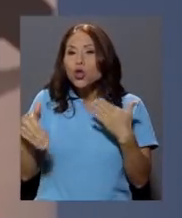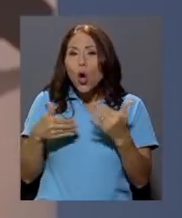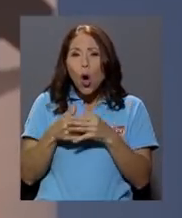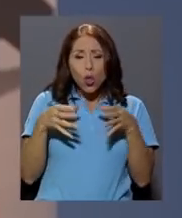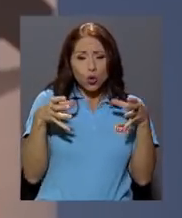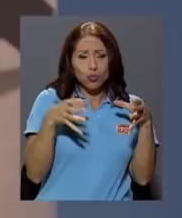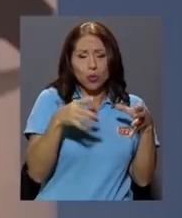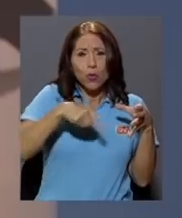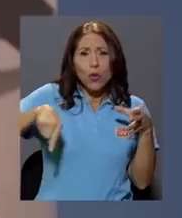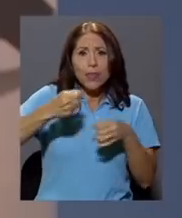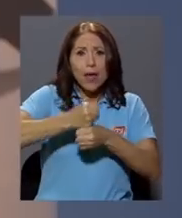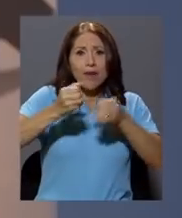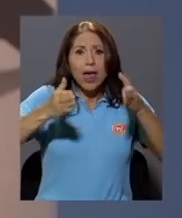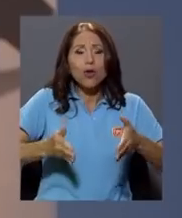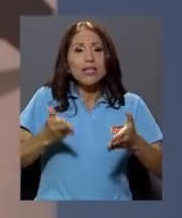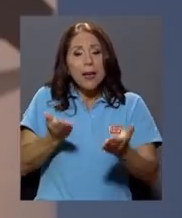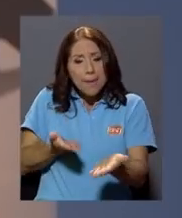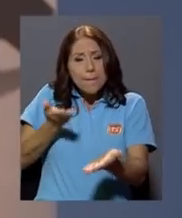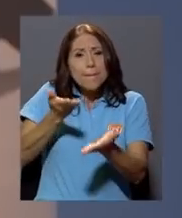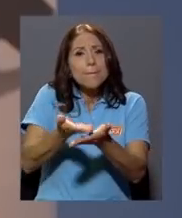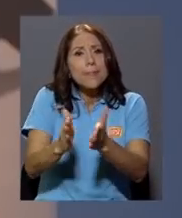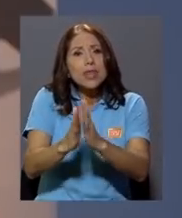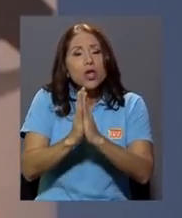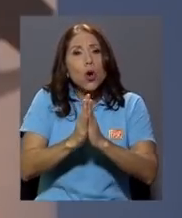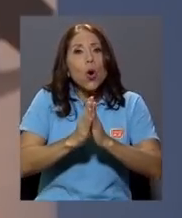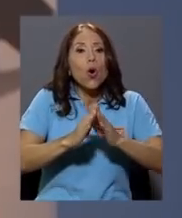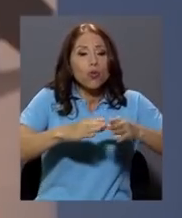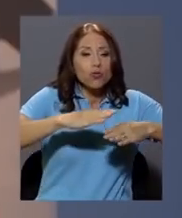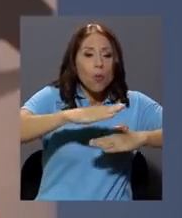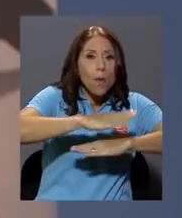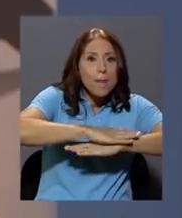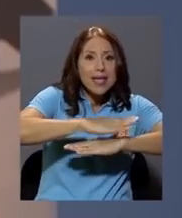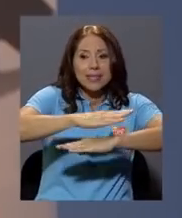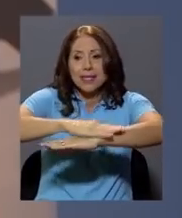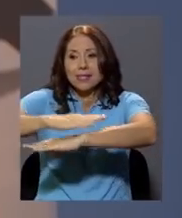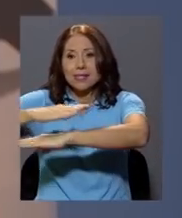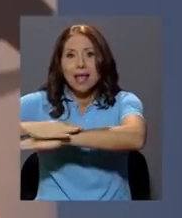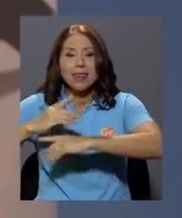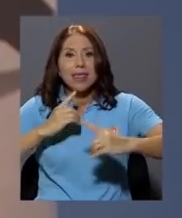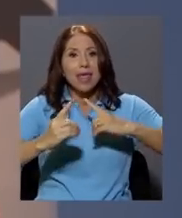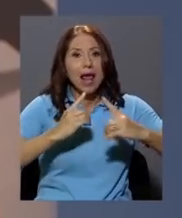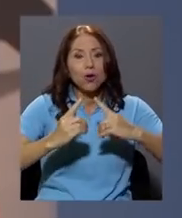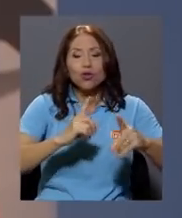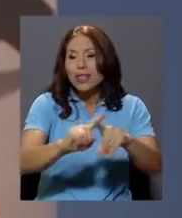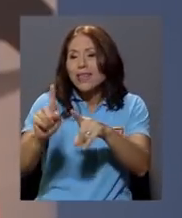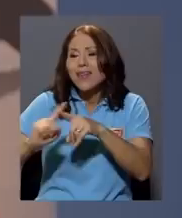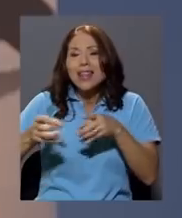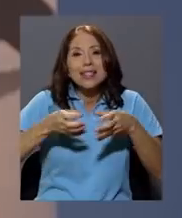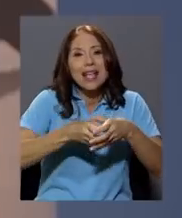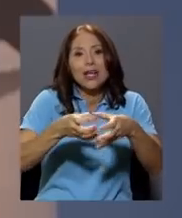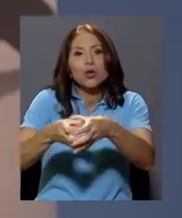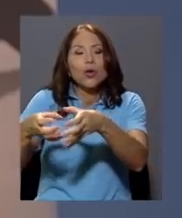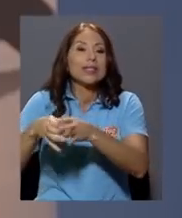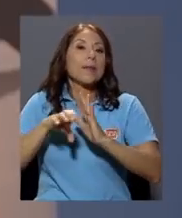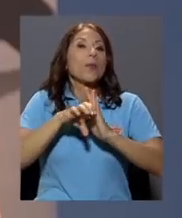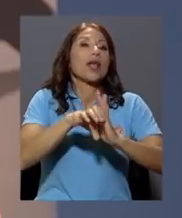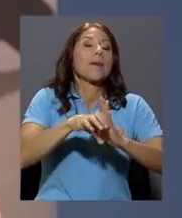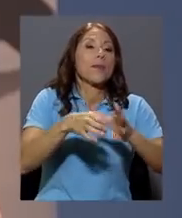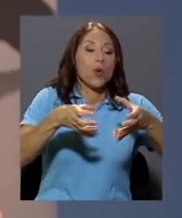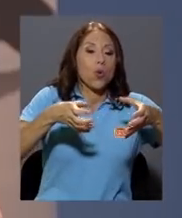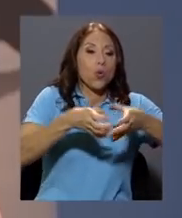movimiento fue que se abrieran mesas de diálogo donde se incorporaran los diferentes actores. Actores son desde